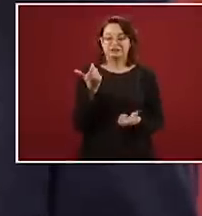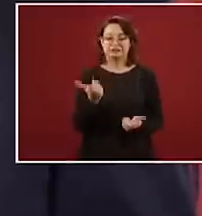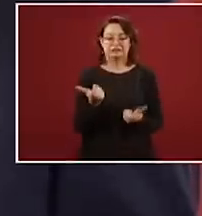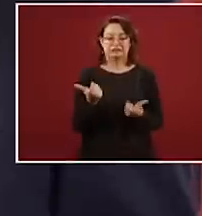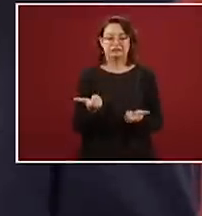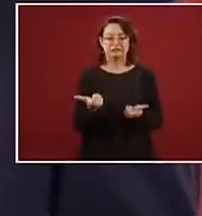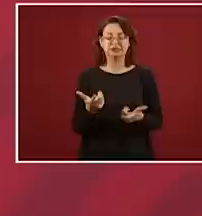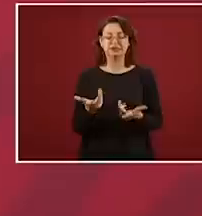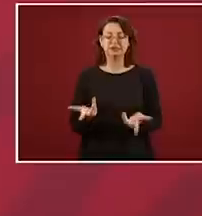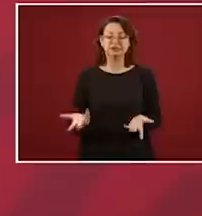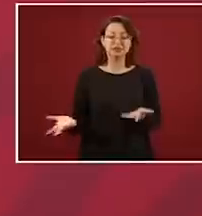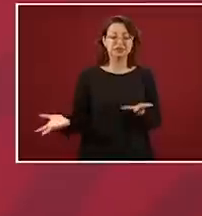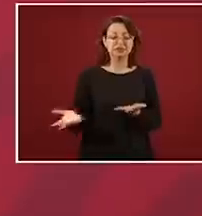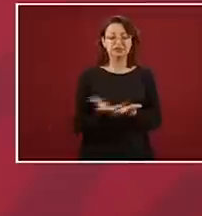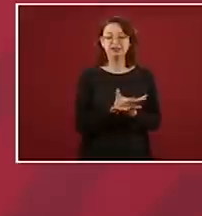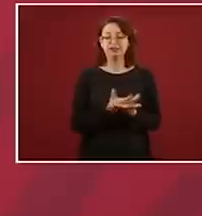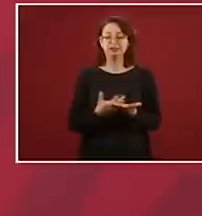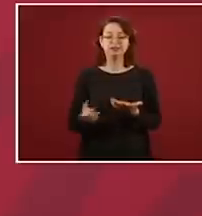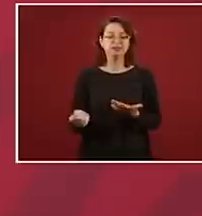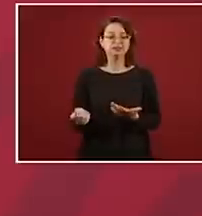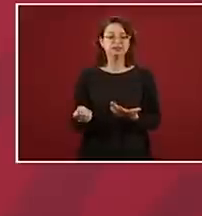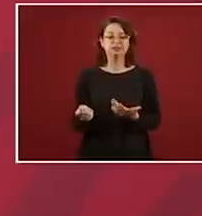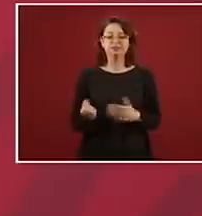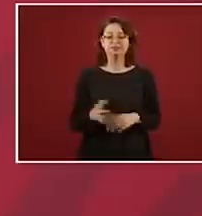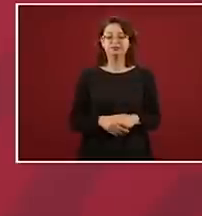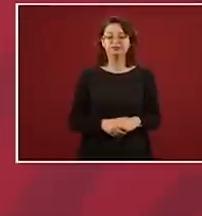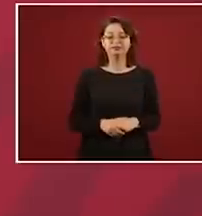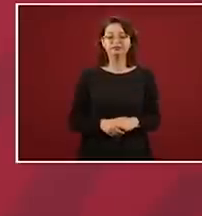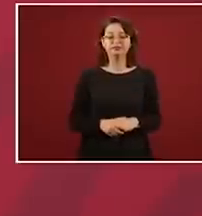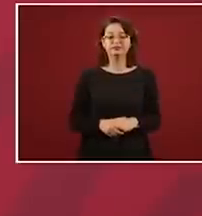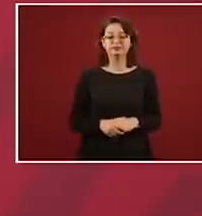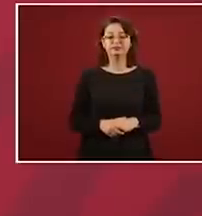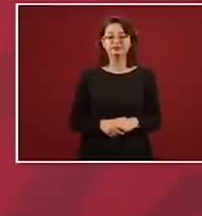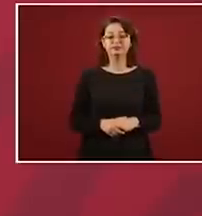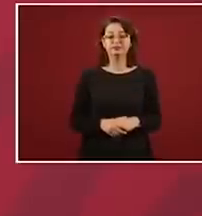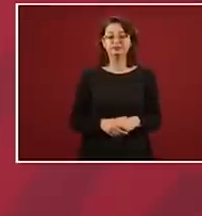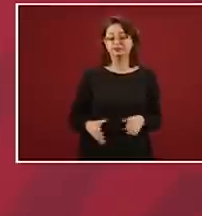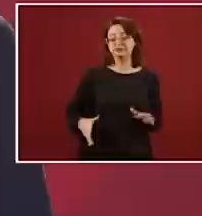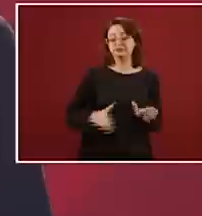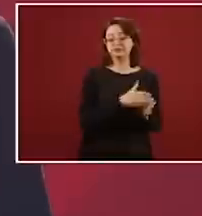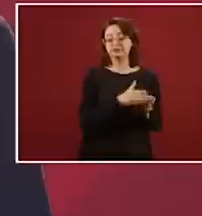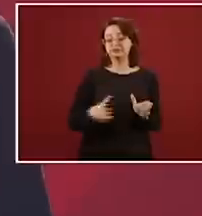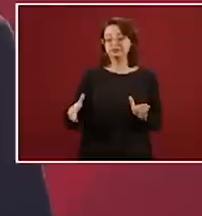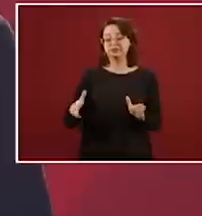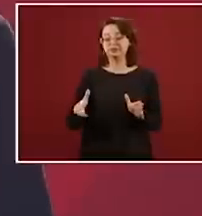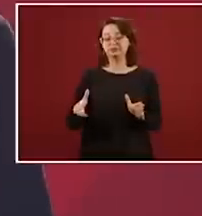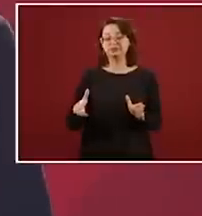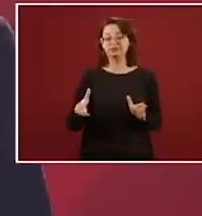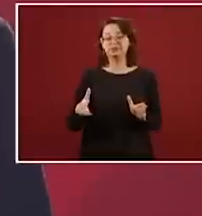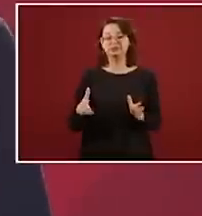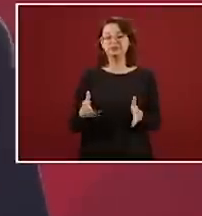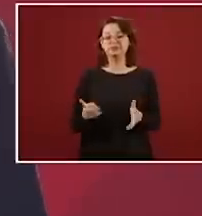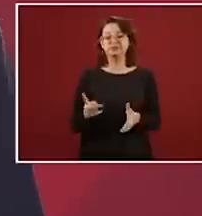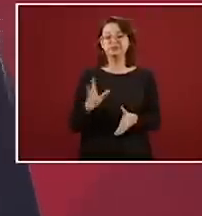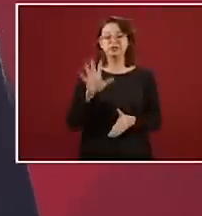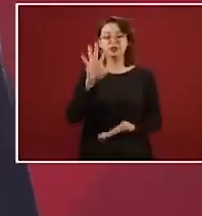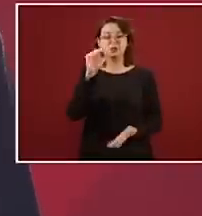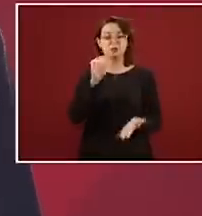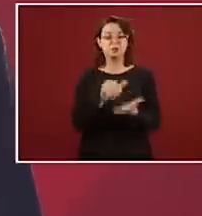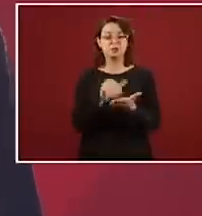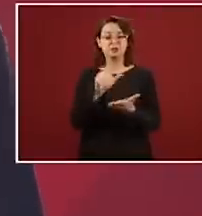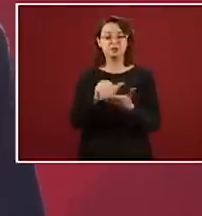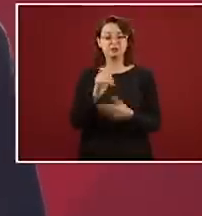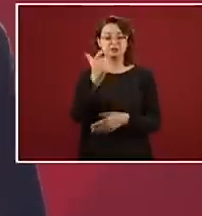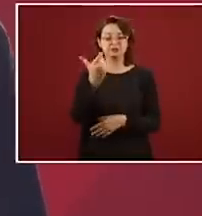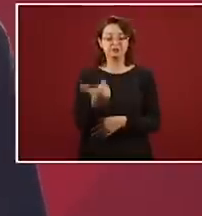Estamos hablando de solo en esta etapa de más de 5,000 millones